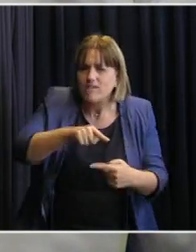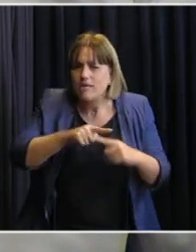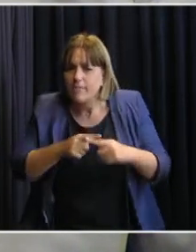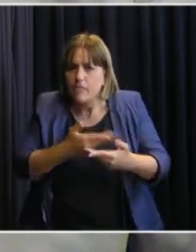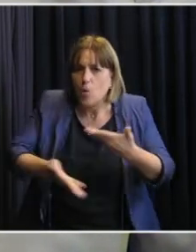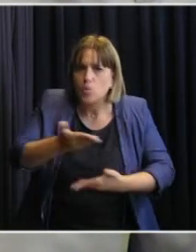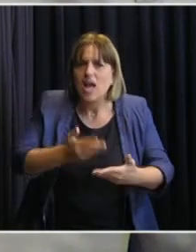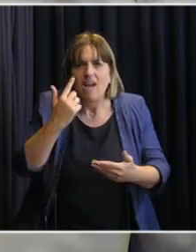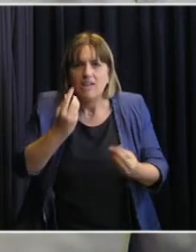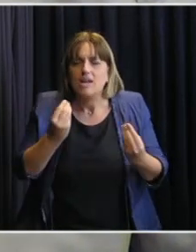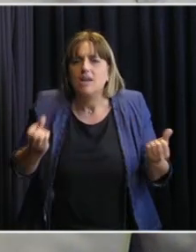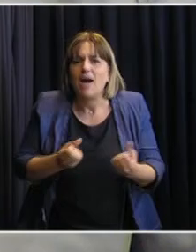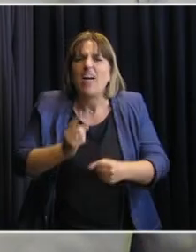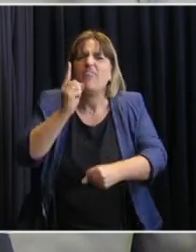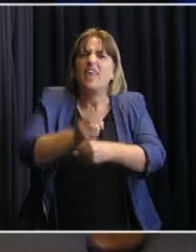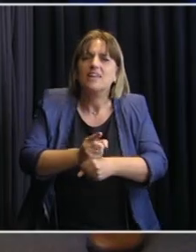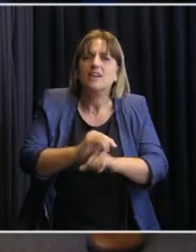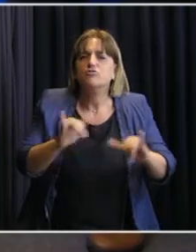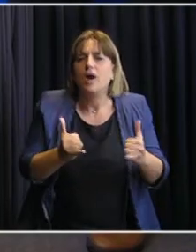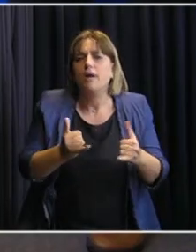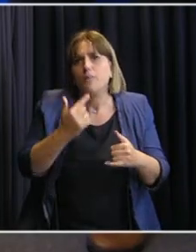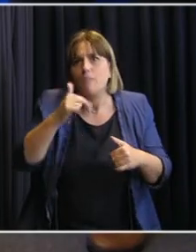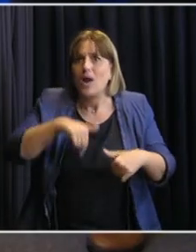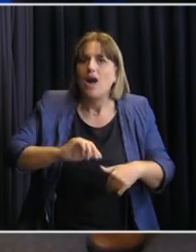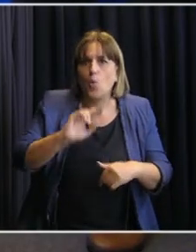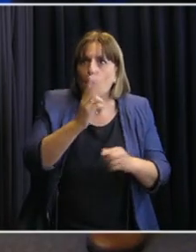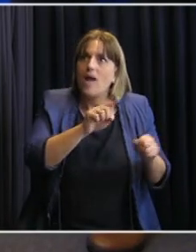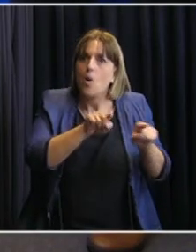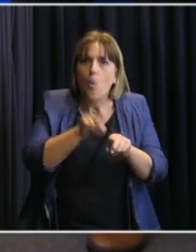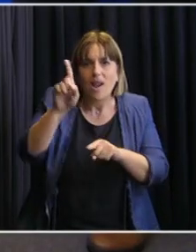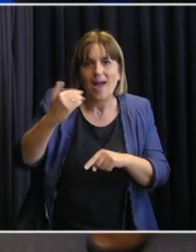llegar a esperar el gobierno como para poder decretar esta medida aquí en el país? Gracias.